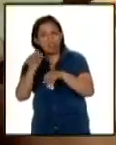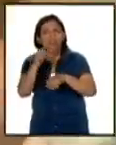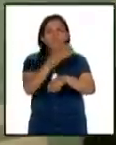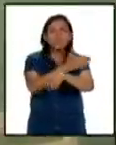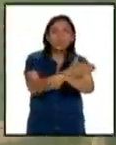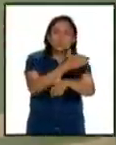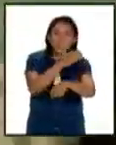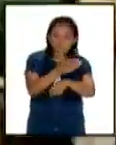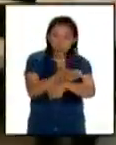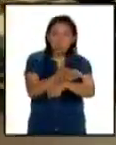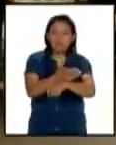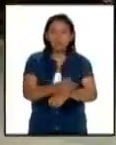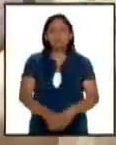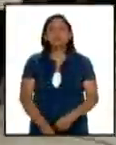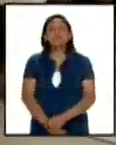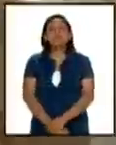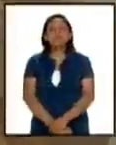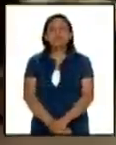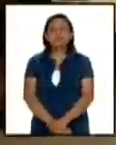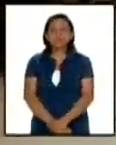compañeros.